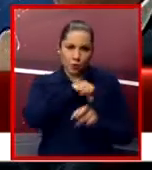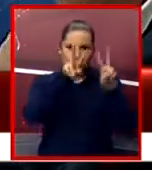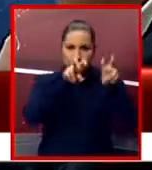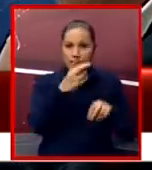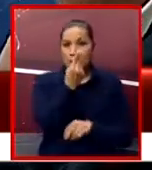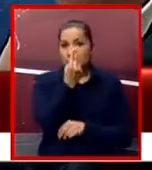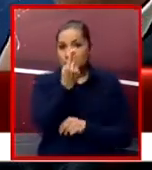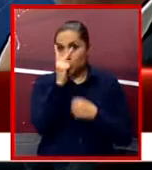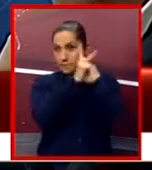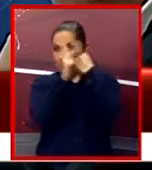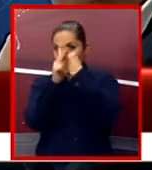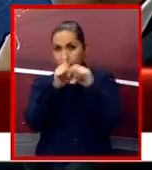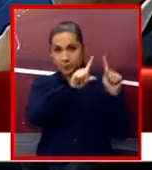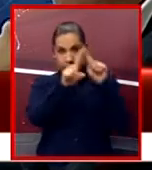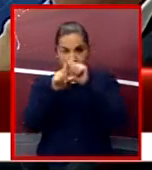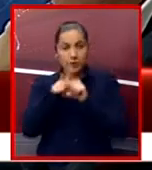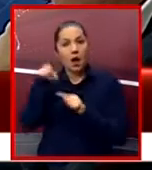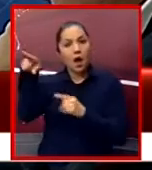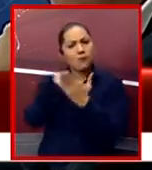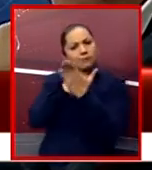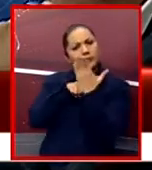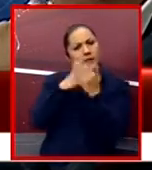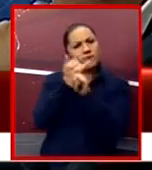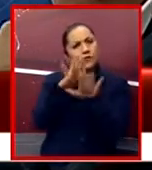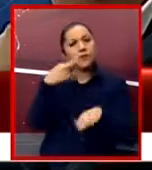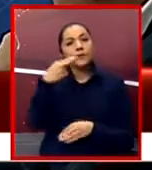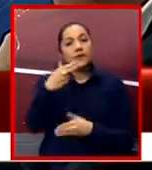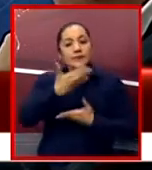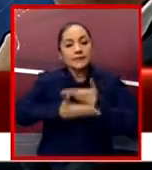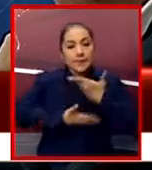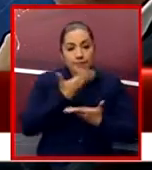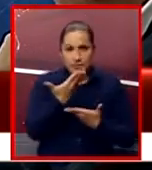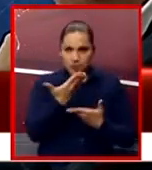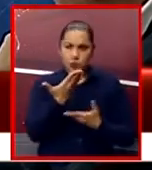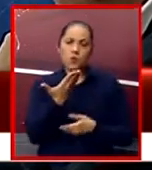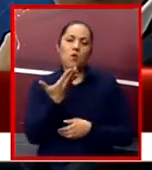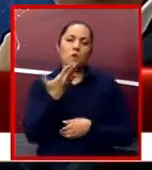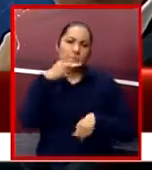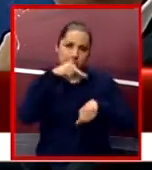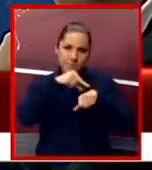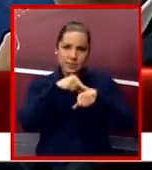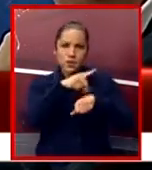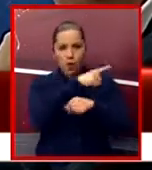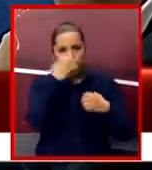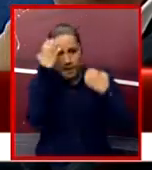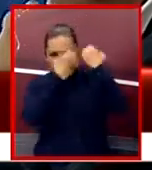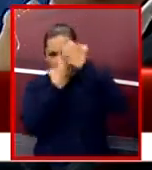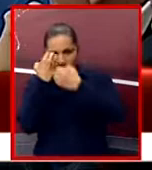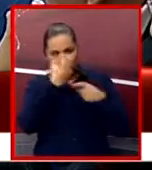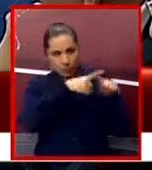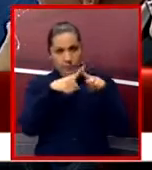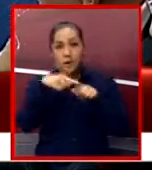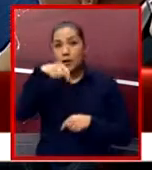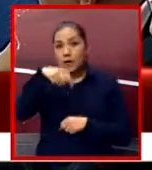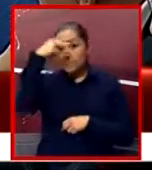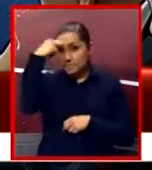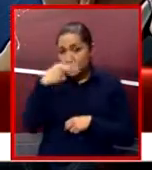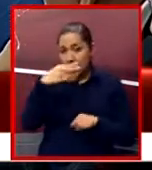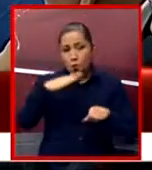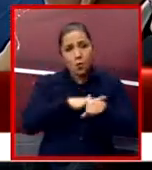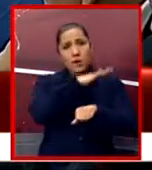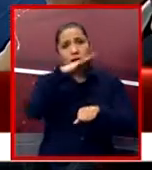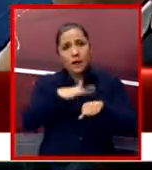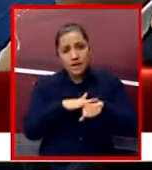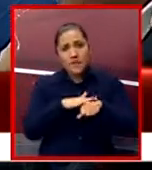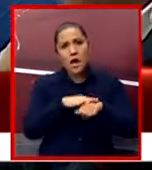su informe titulado Servicios médicos basados en el valor, una evaluación global. México fue calificado como una de las naciones